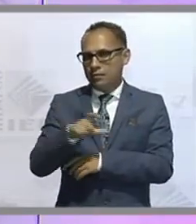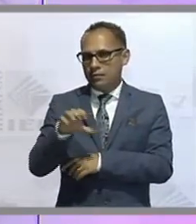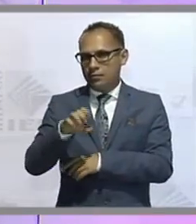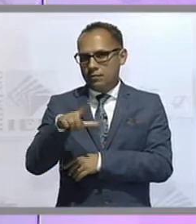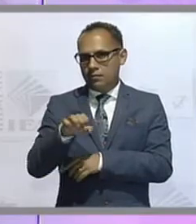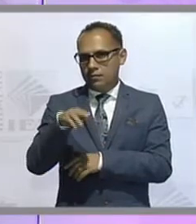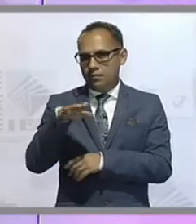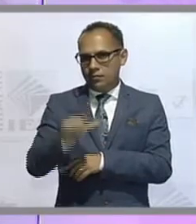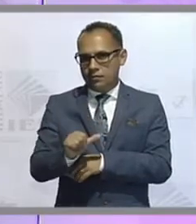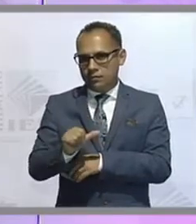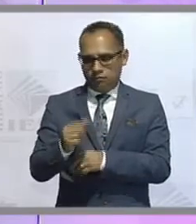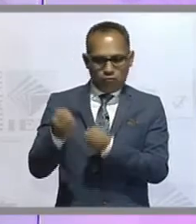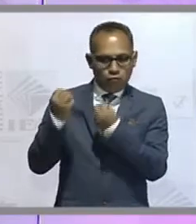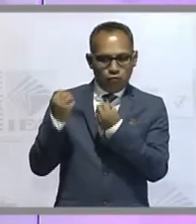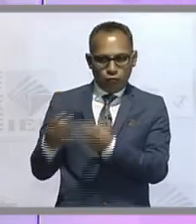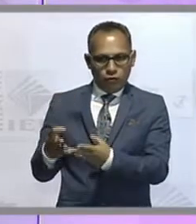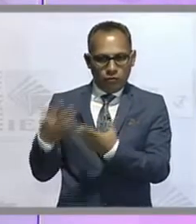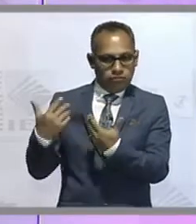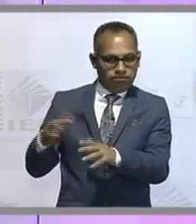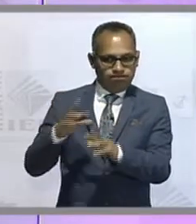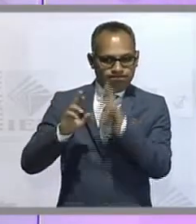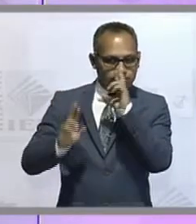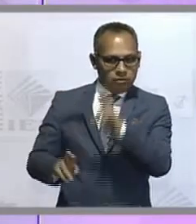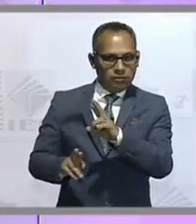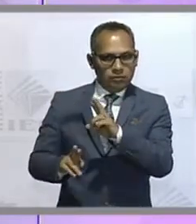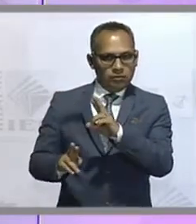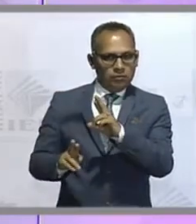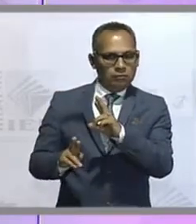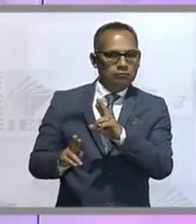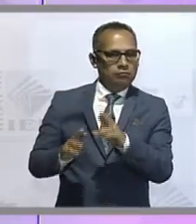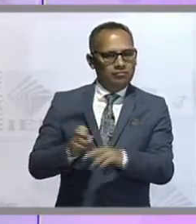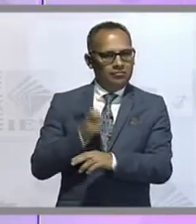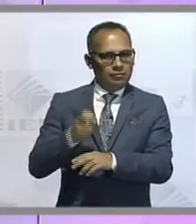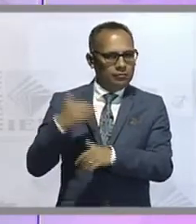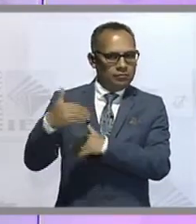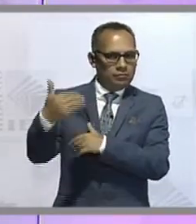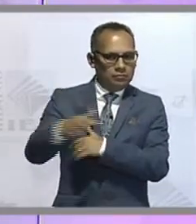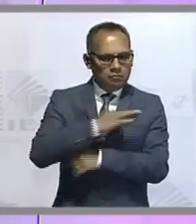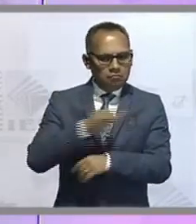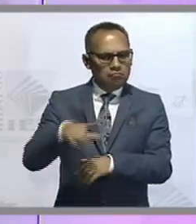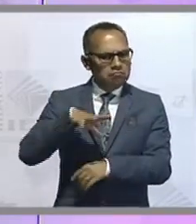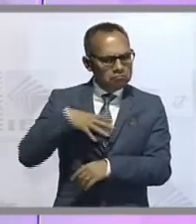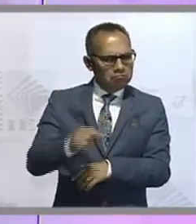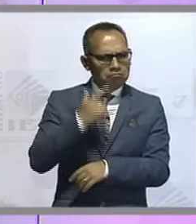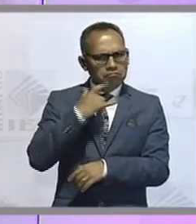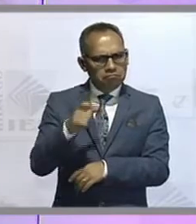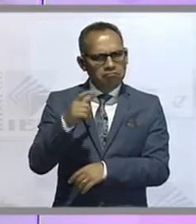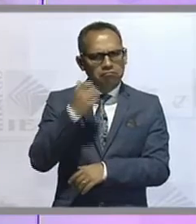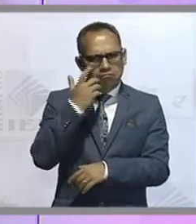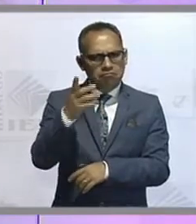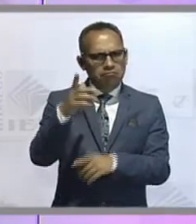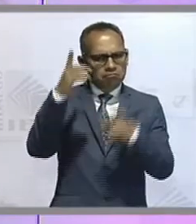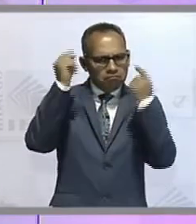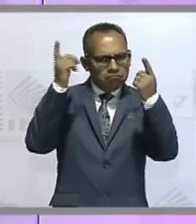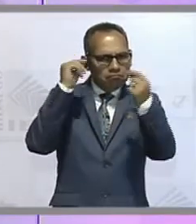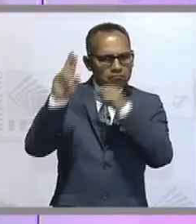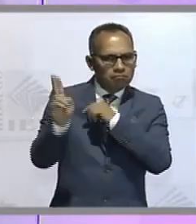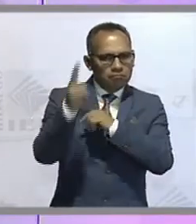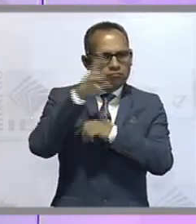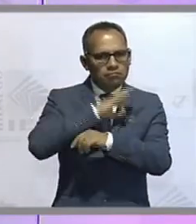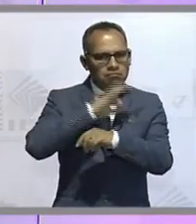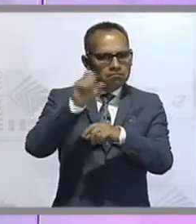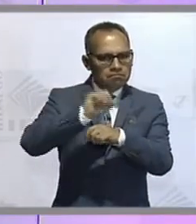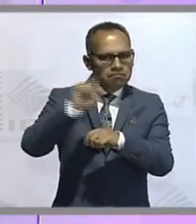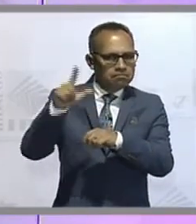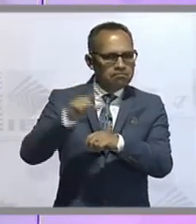se están esforzando para hacer un mejor trabajo se están esforzando para ser mejores profesionistas los debemos de apoyar de manera económica si los